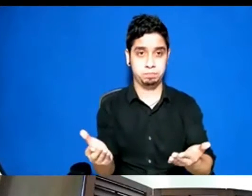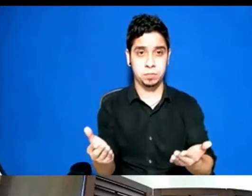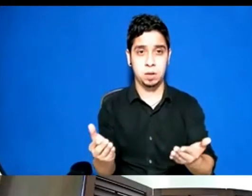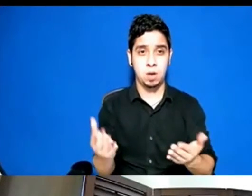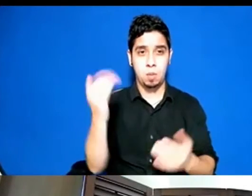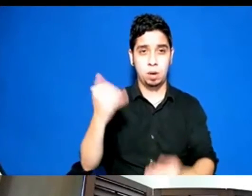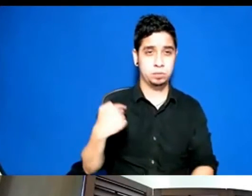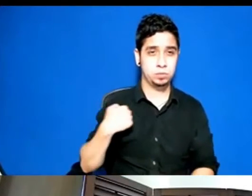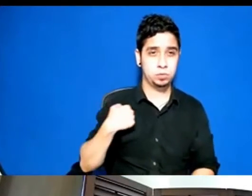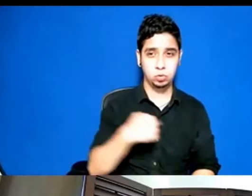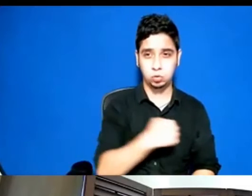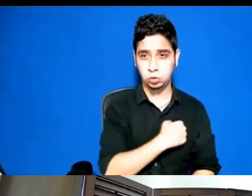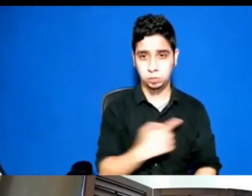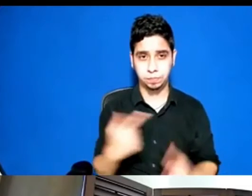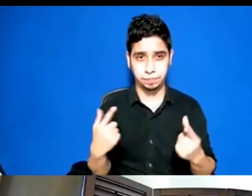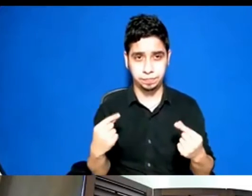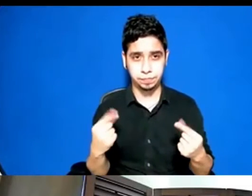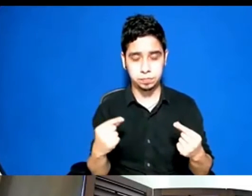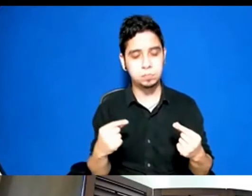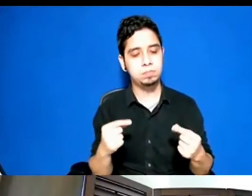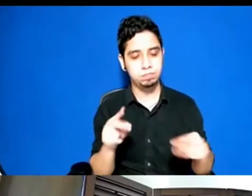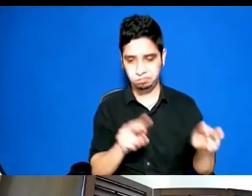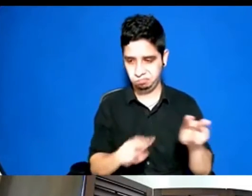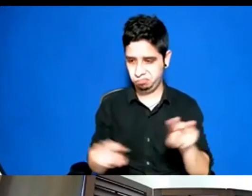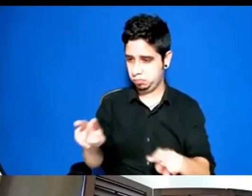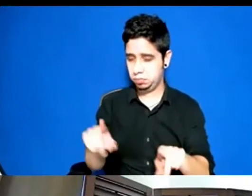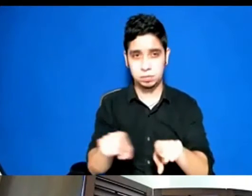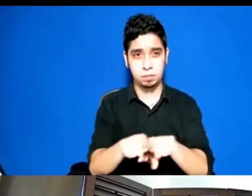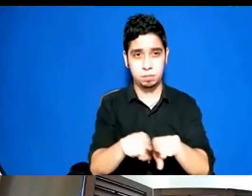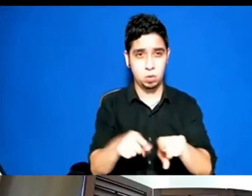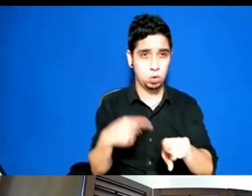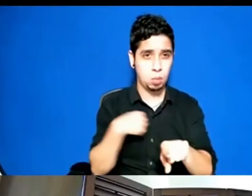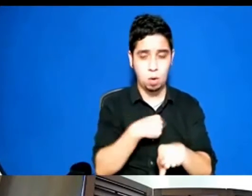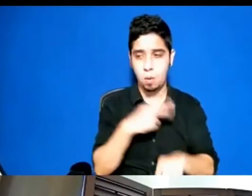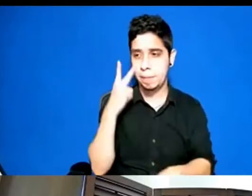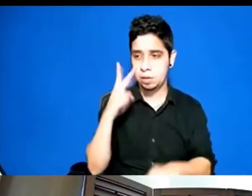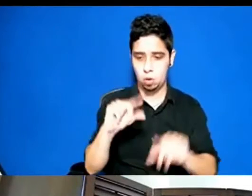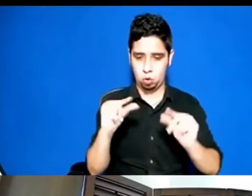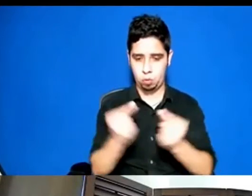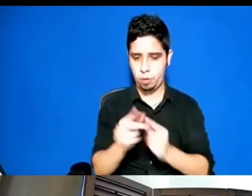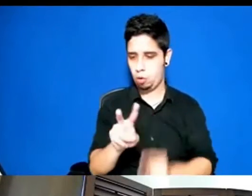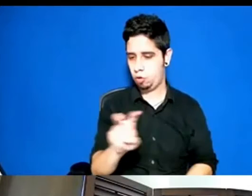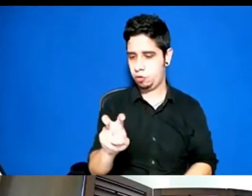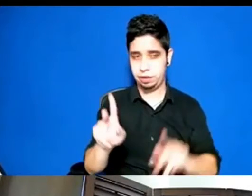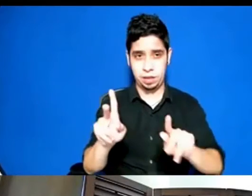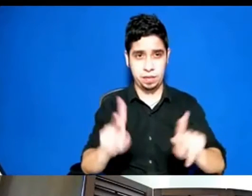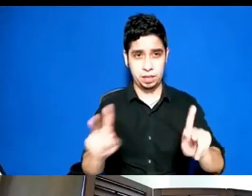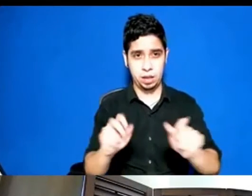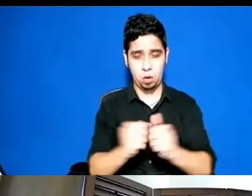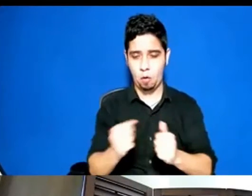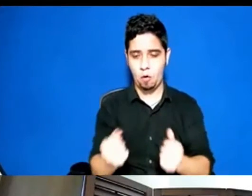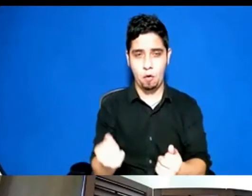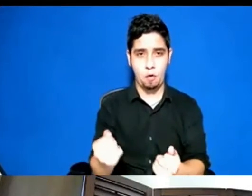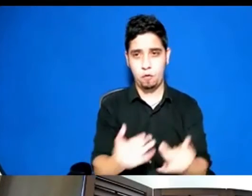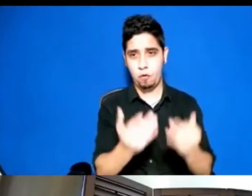haciendo patrullaje, hemos visto grupos de 200 personas con unas fogatas inmensas y a